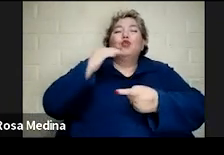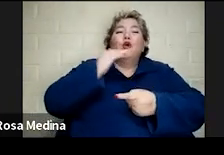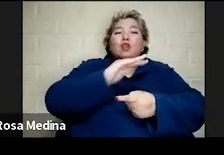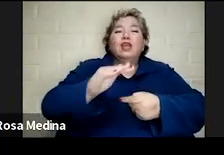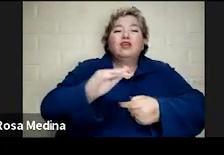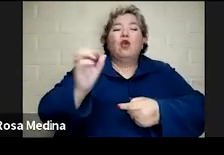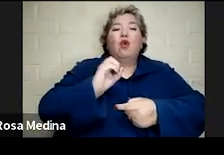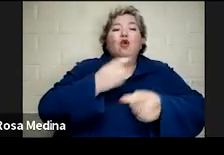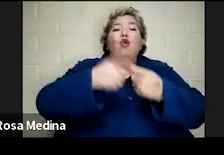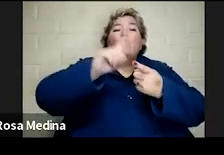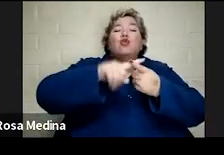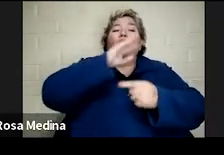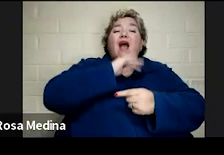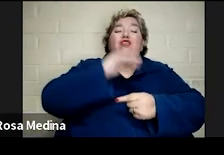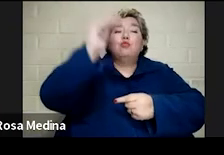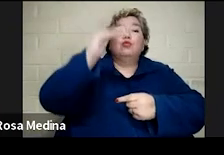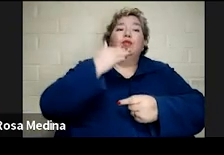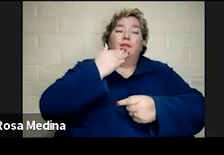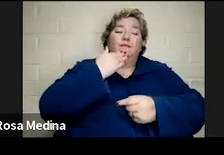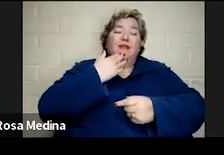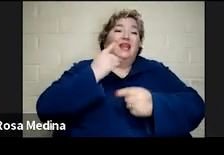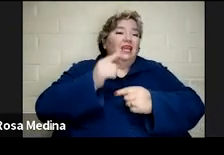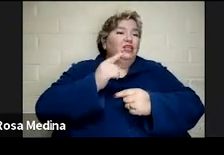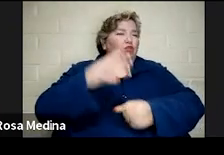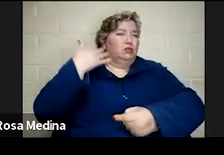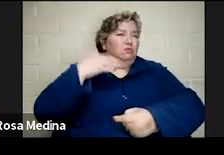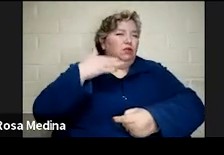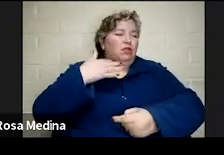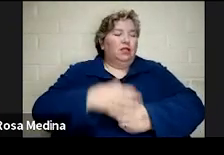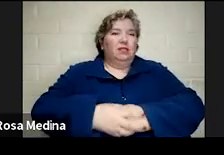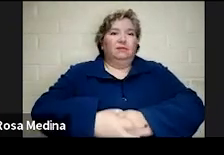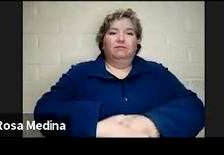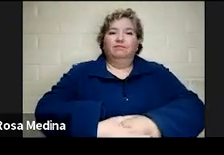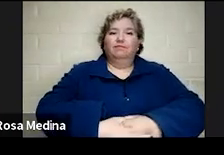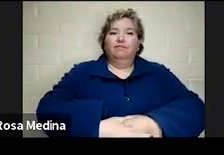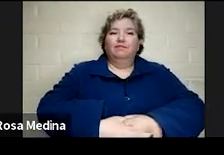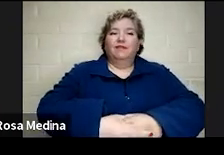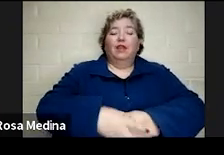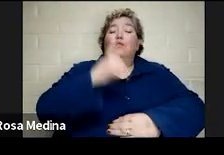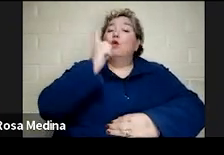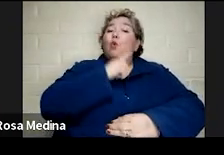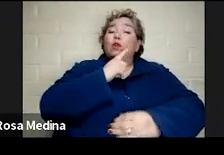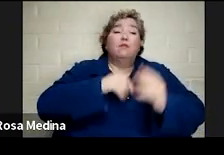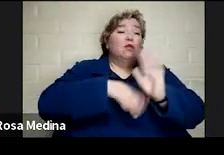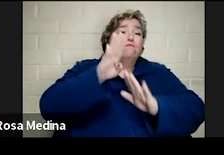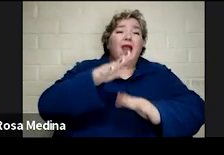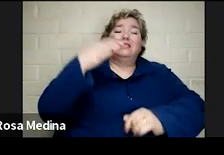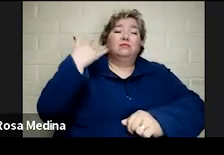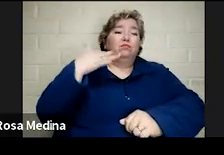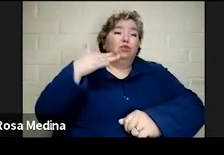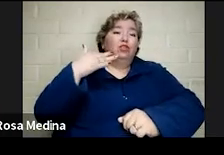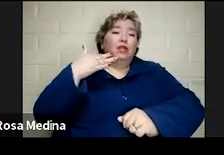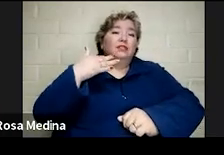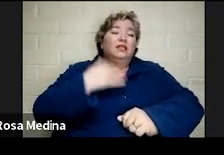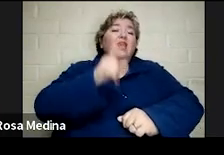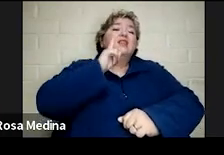parte afectiva y conductual, que es súper importante. Y como fin final y más importante, creo que tener una